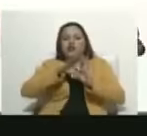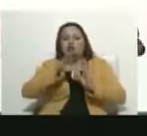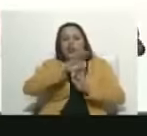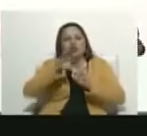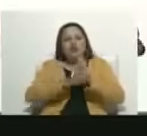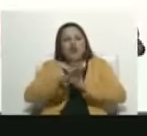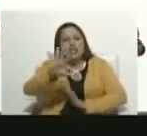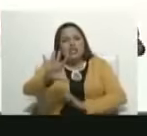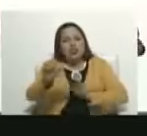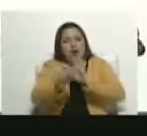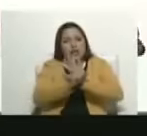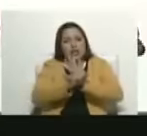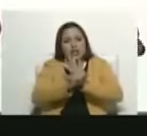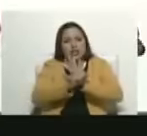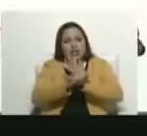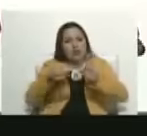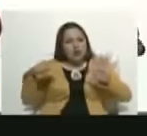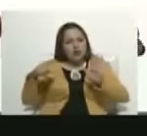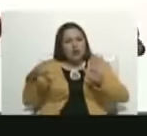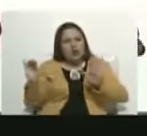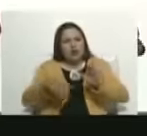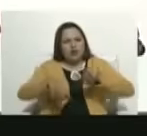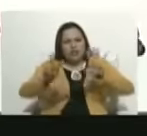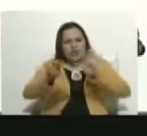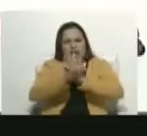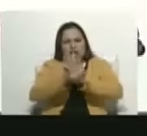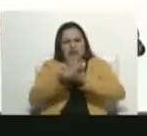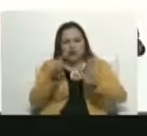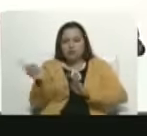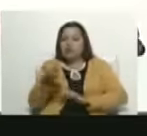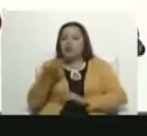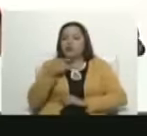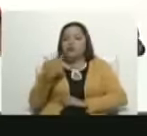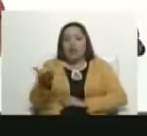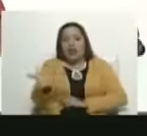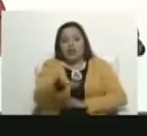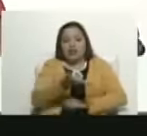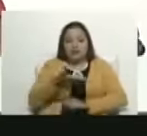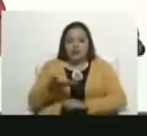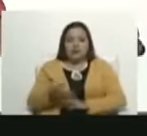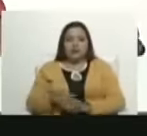Constitución, 7 artículos. Esa es la que les gusta a ellos.